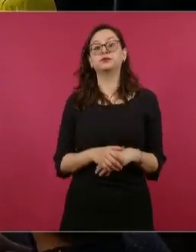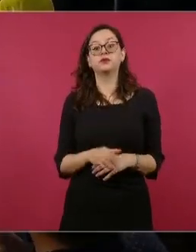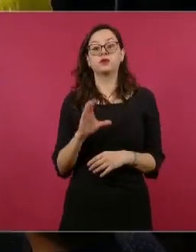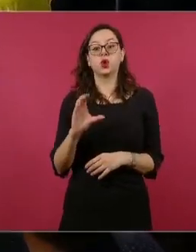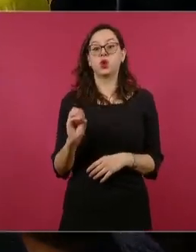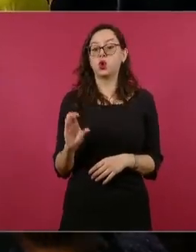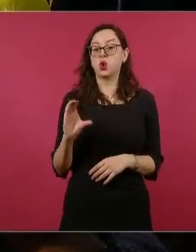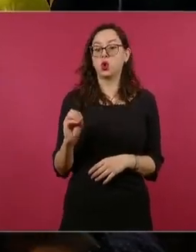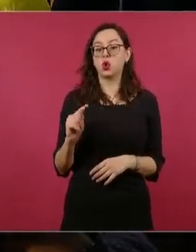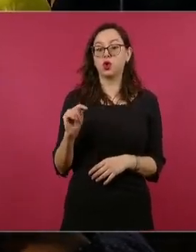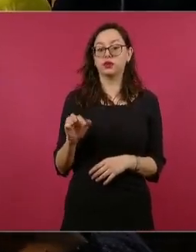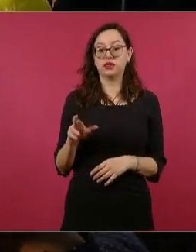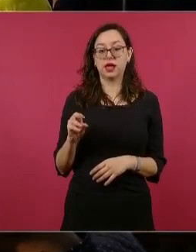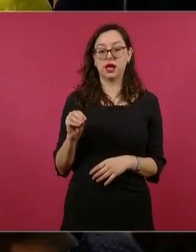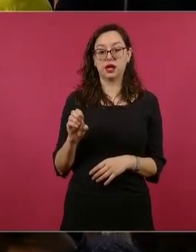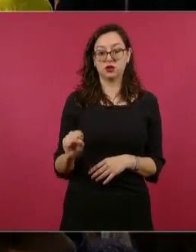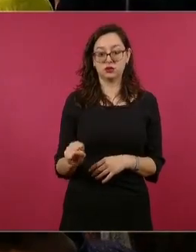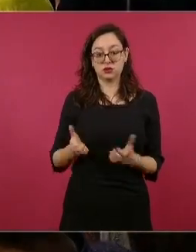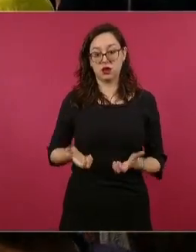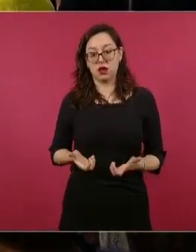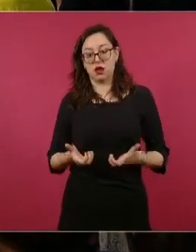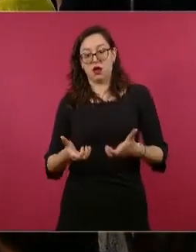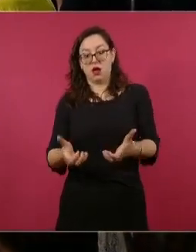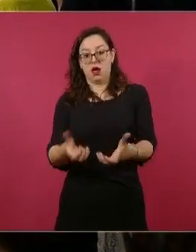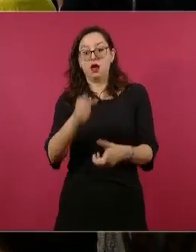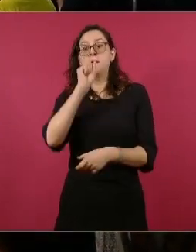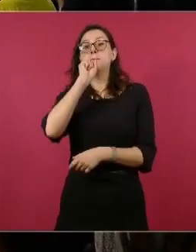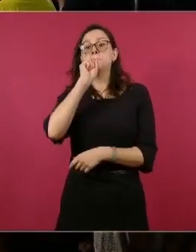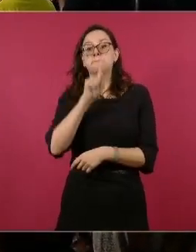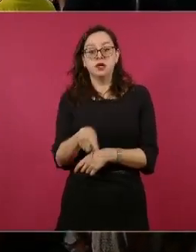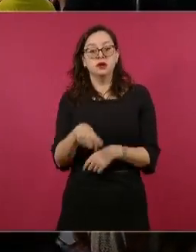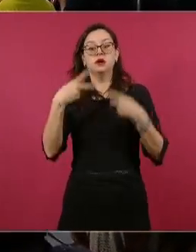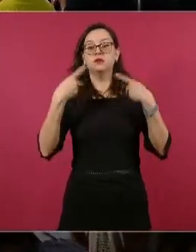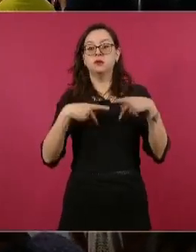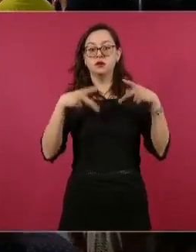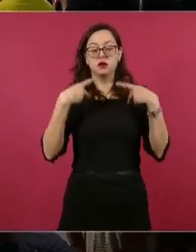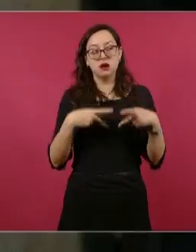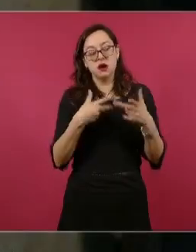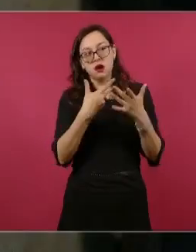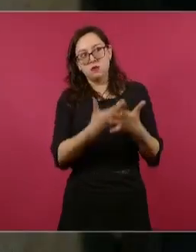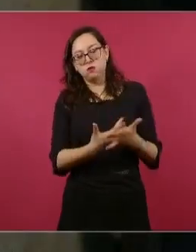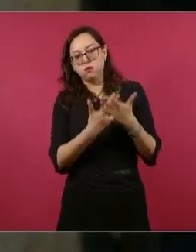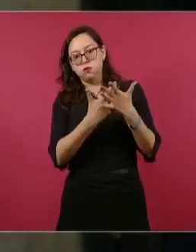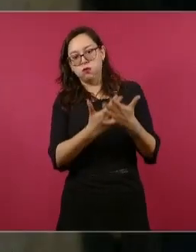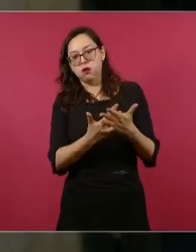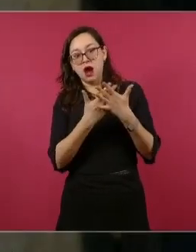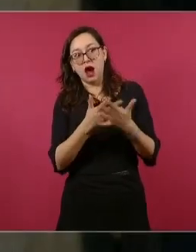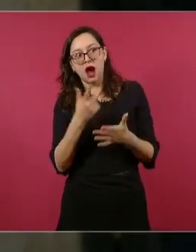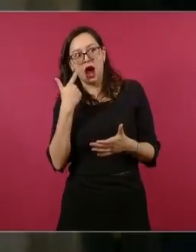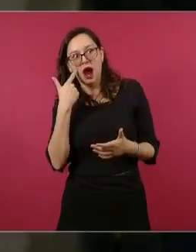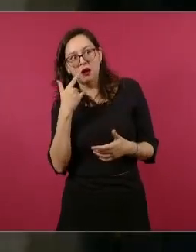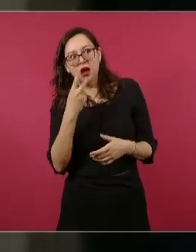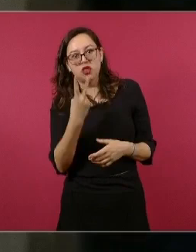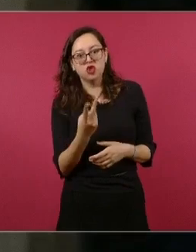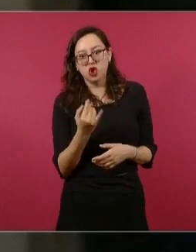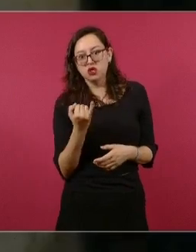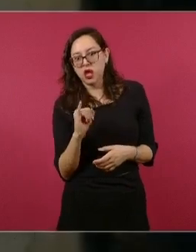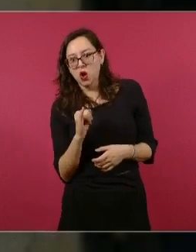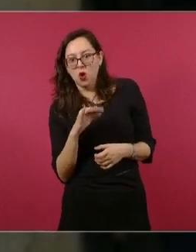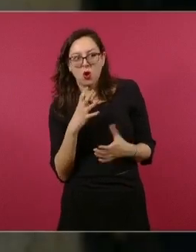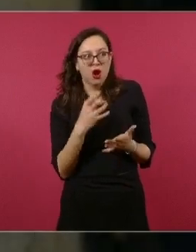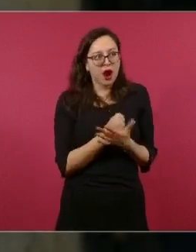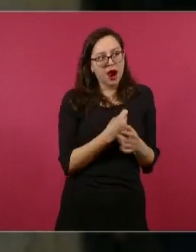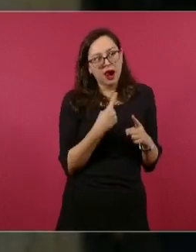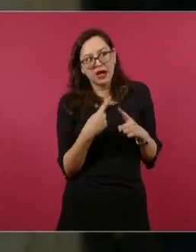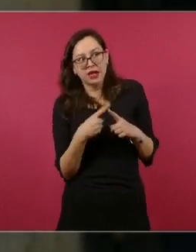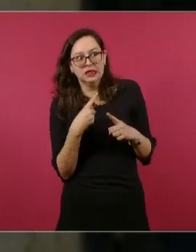Cocoteros, que también son los mismos que estaban esperando a ver qué resultado